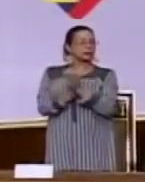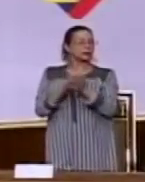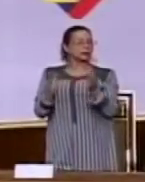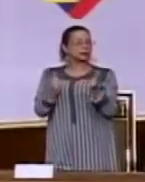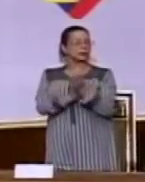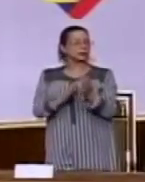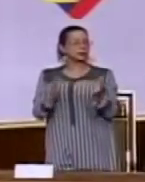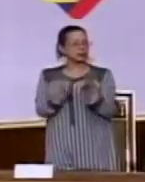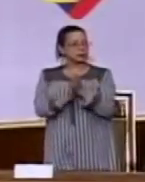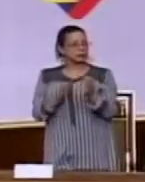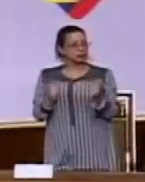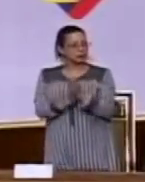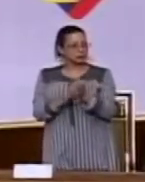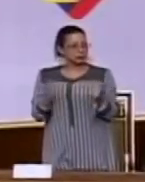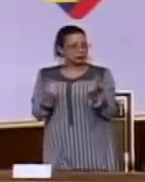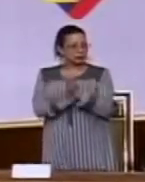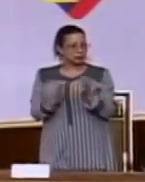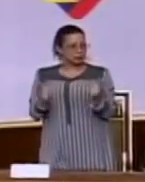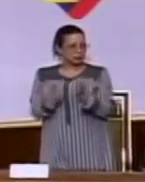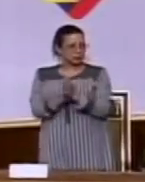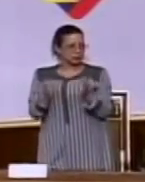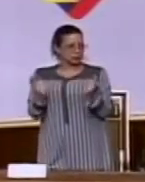sur, cela y una sur,